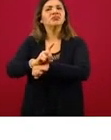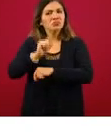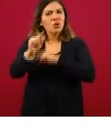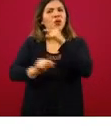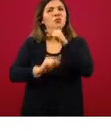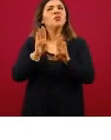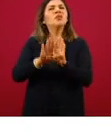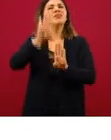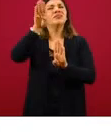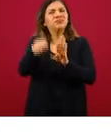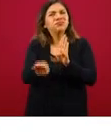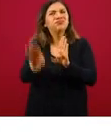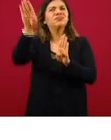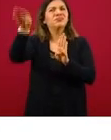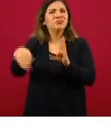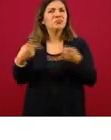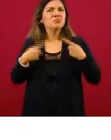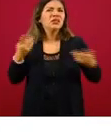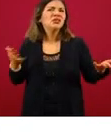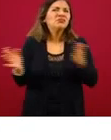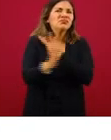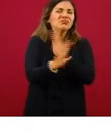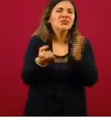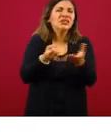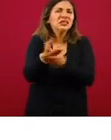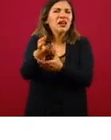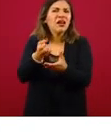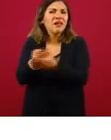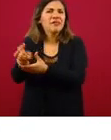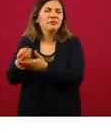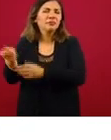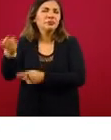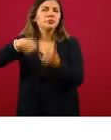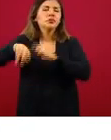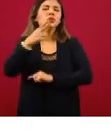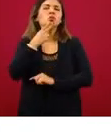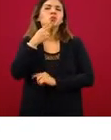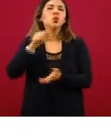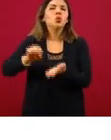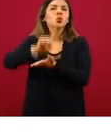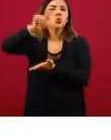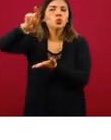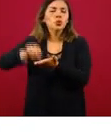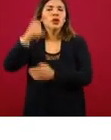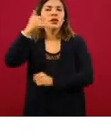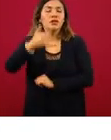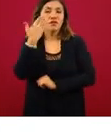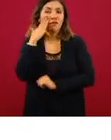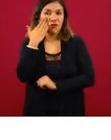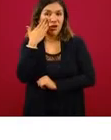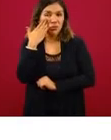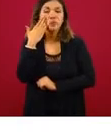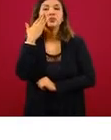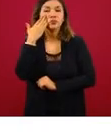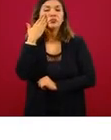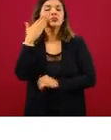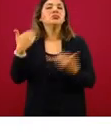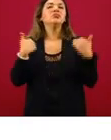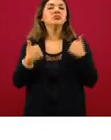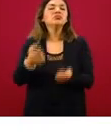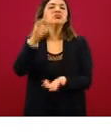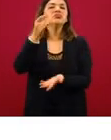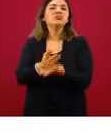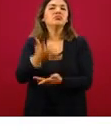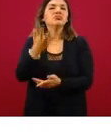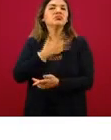y disminuye un poco la movilidad en sus usuarios de Twitter y Facebook, se ve